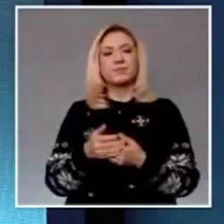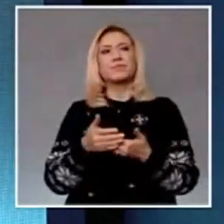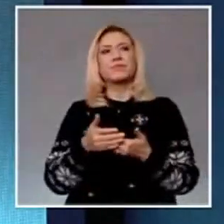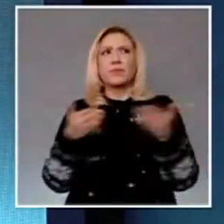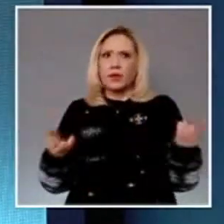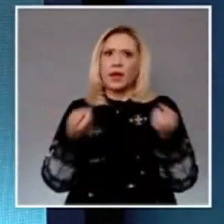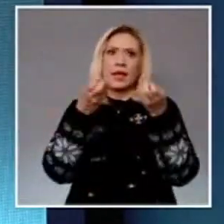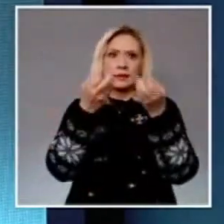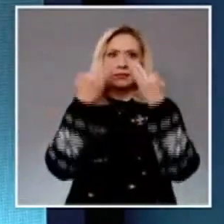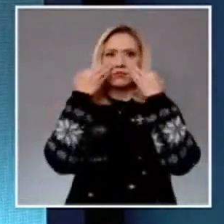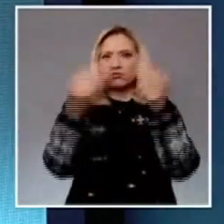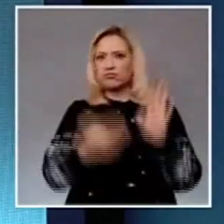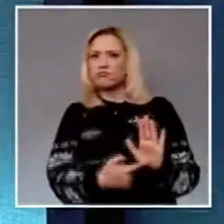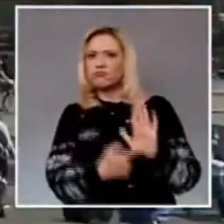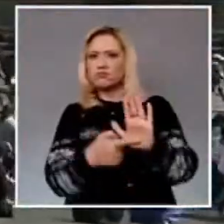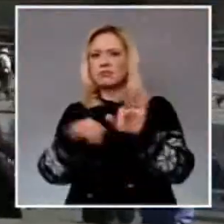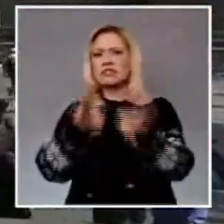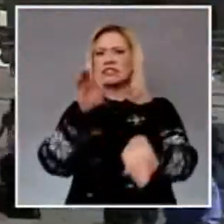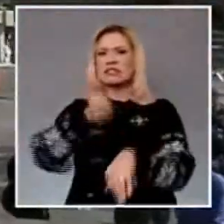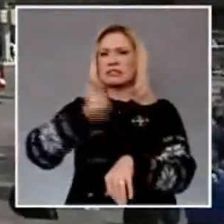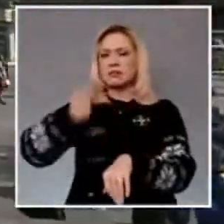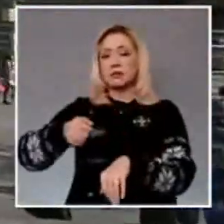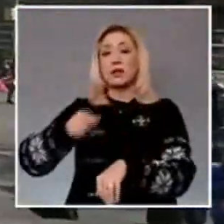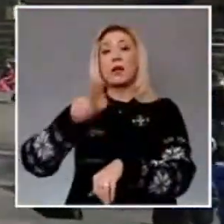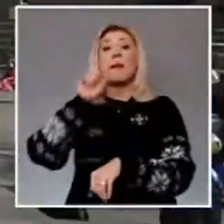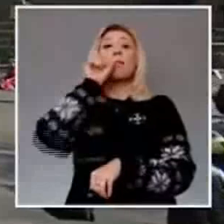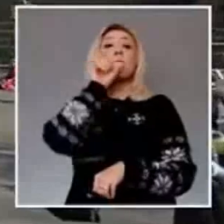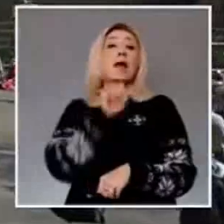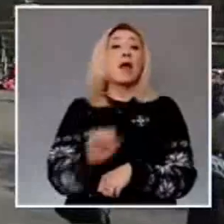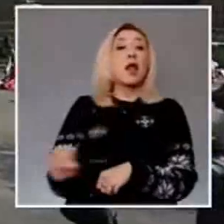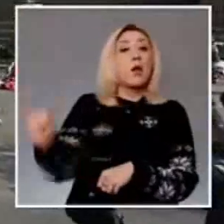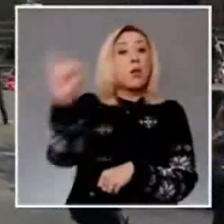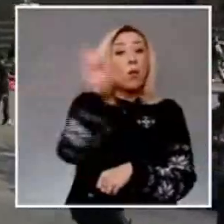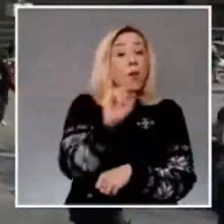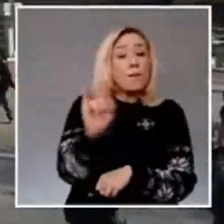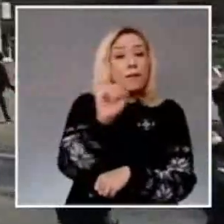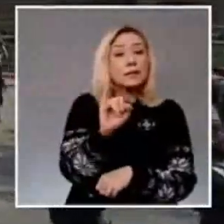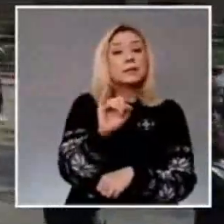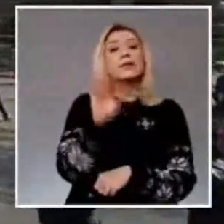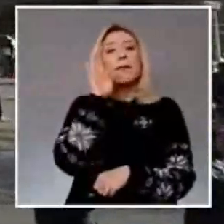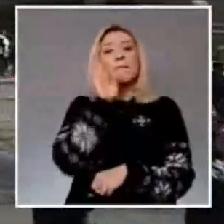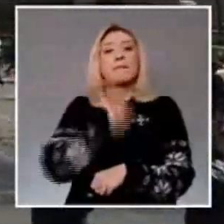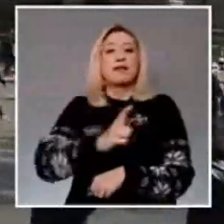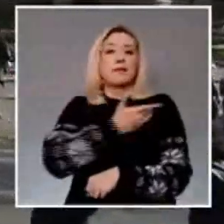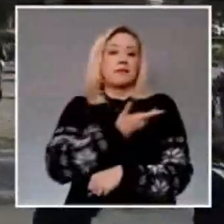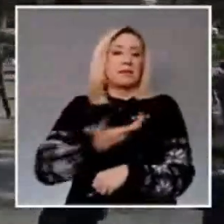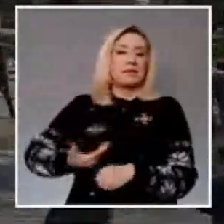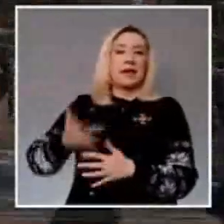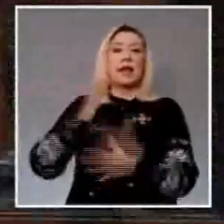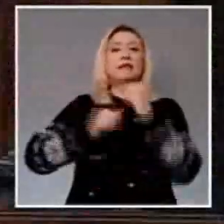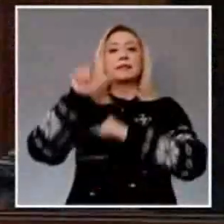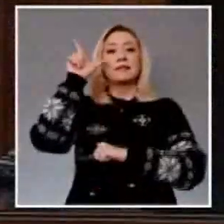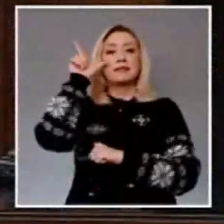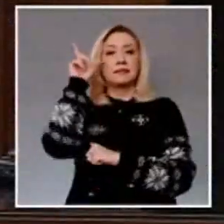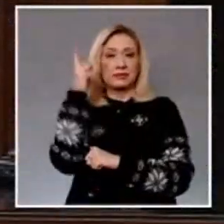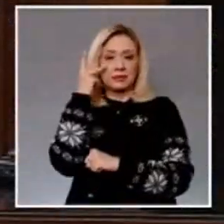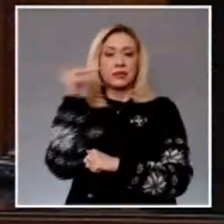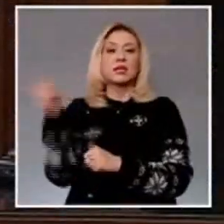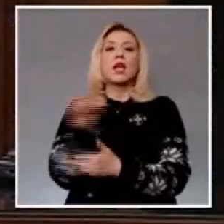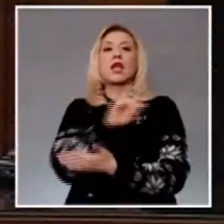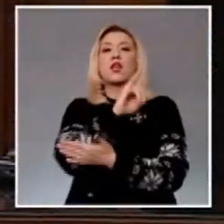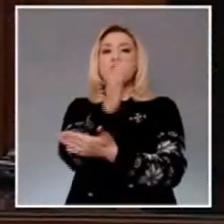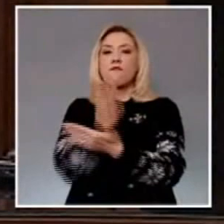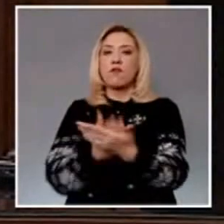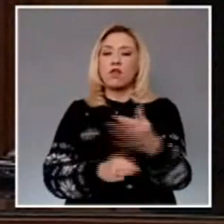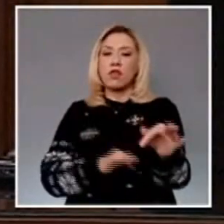jueves la ministra presidenta Norma Lucía Piña Hernández rendirá su primer informe de labores, de acuerdo con lo establecido en la fracción 11ª